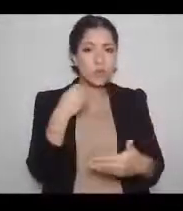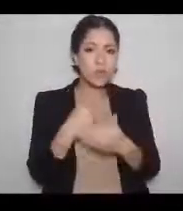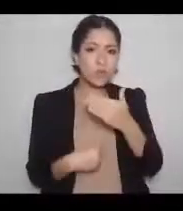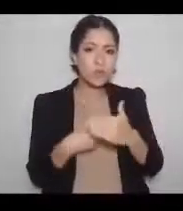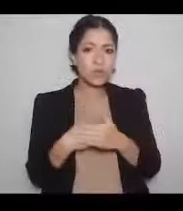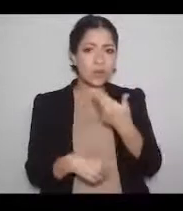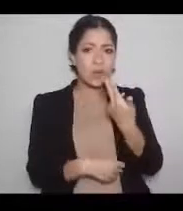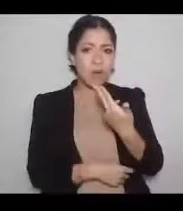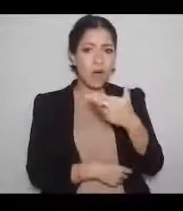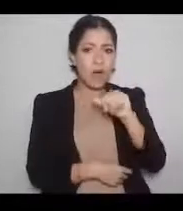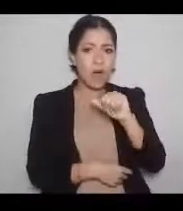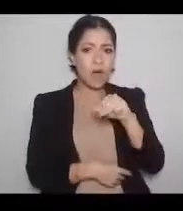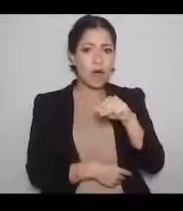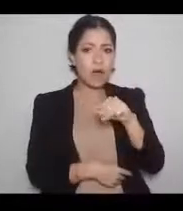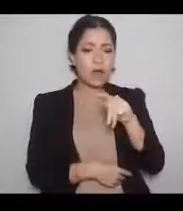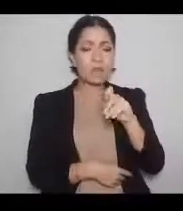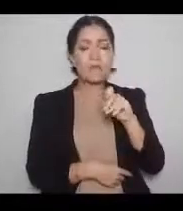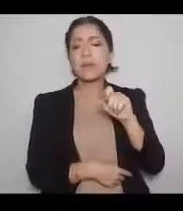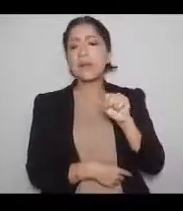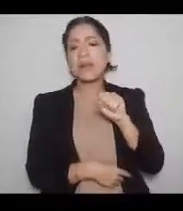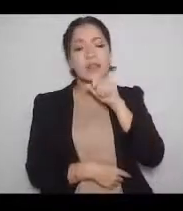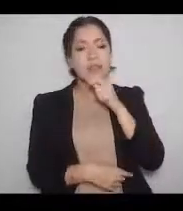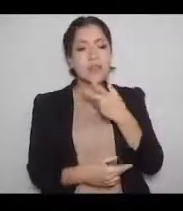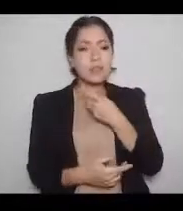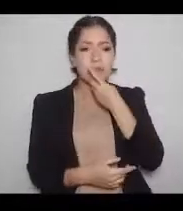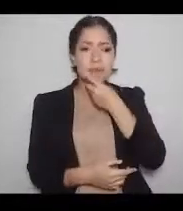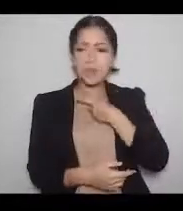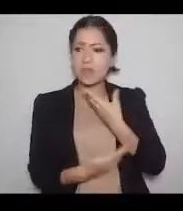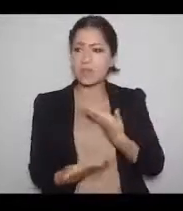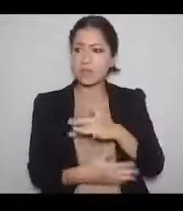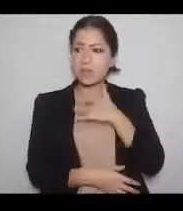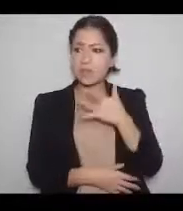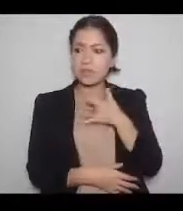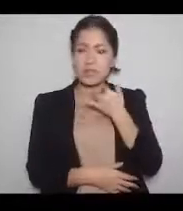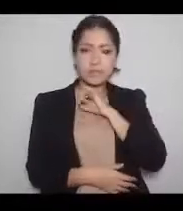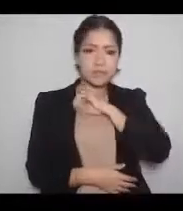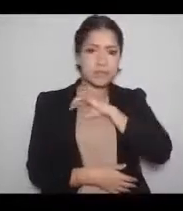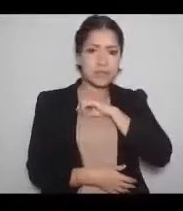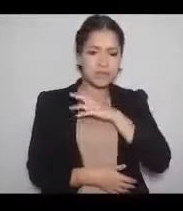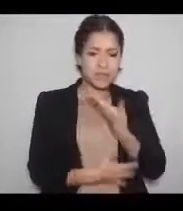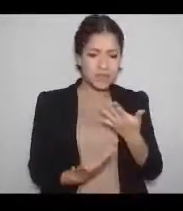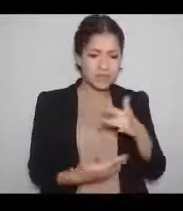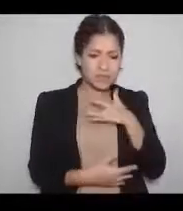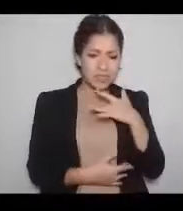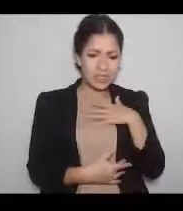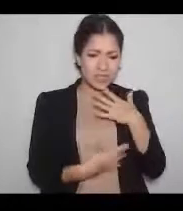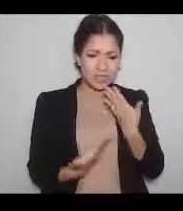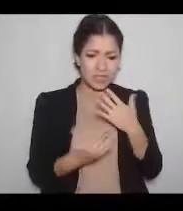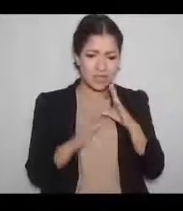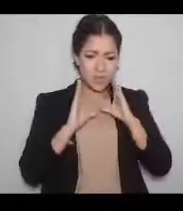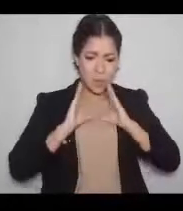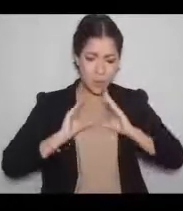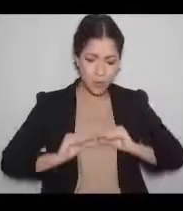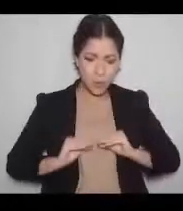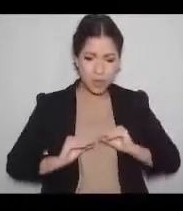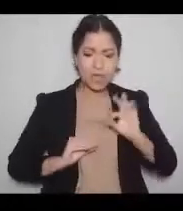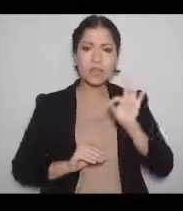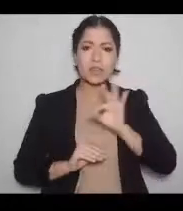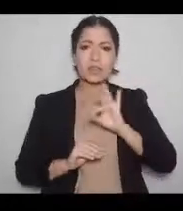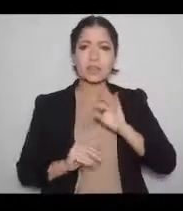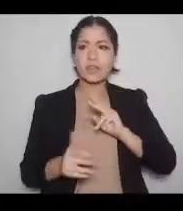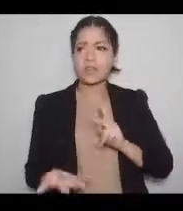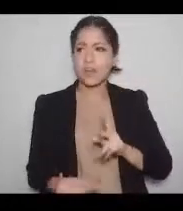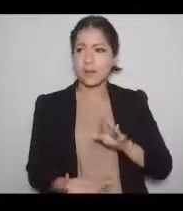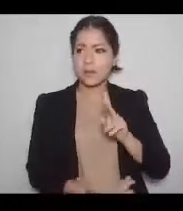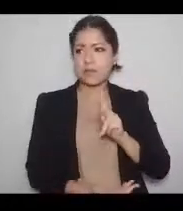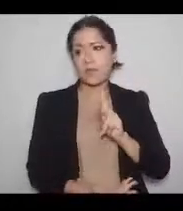Hamlet. Él sabía que esas palabras me harían mierda. El hijo que no tuve o que tal vez tuve me